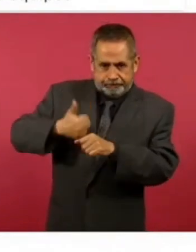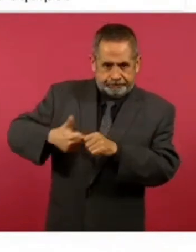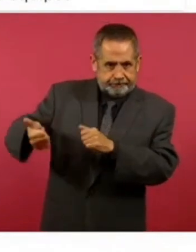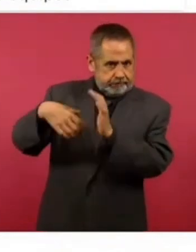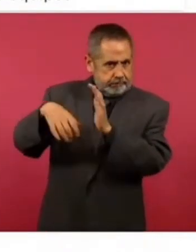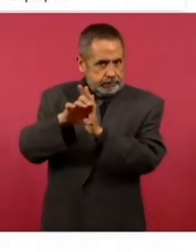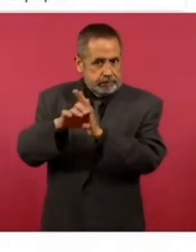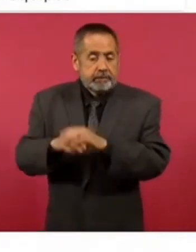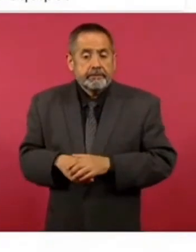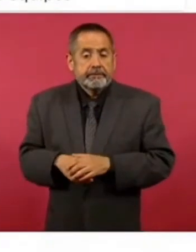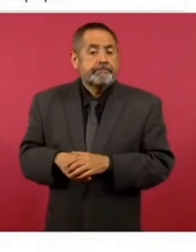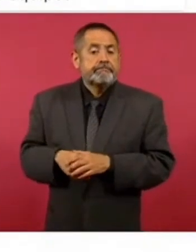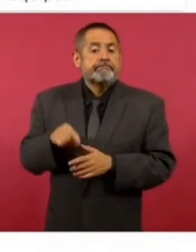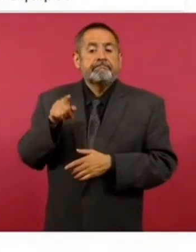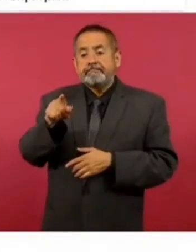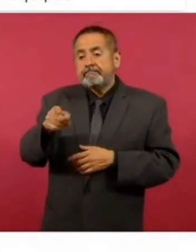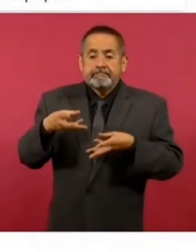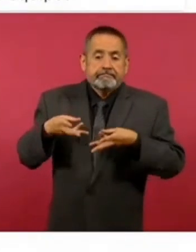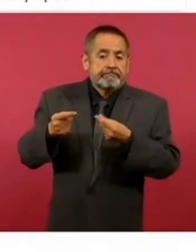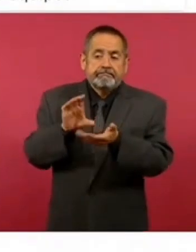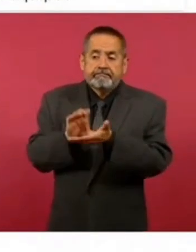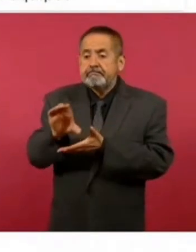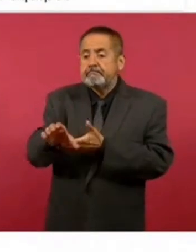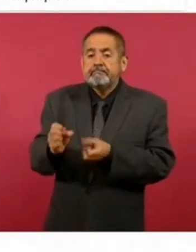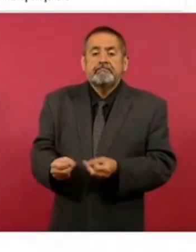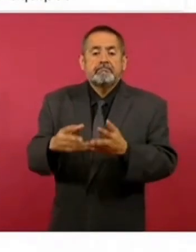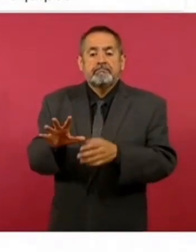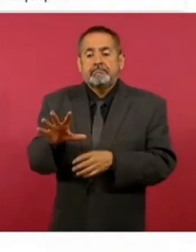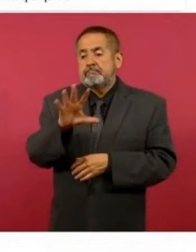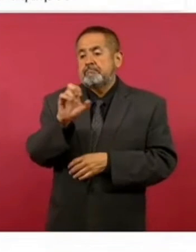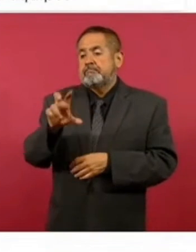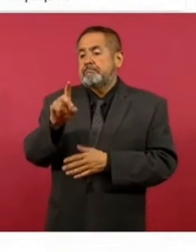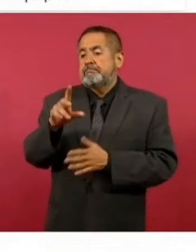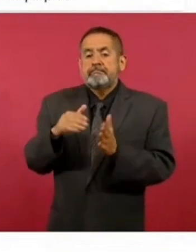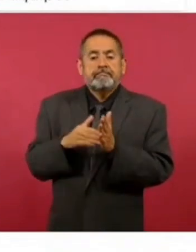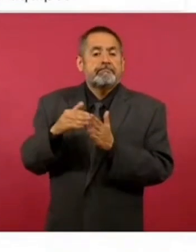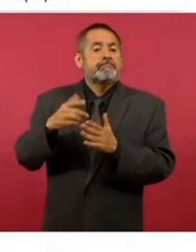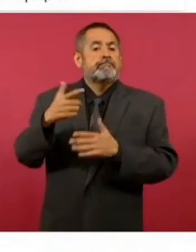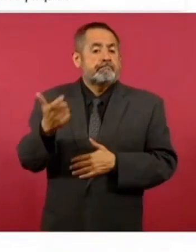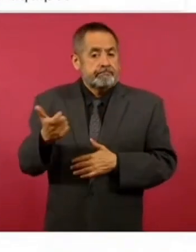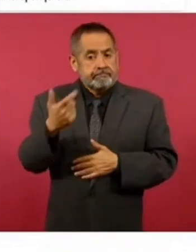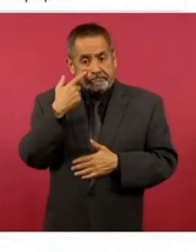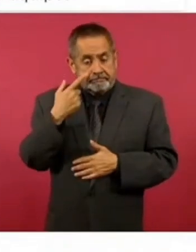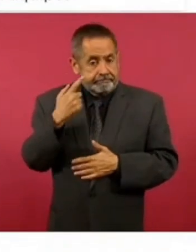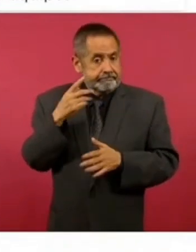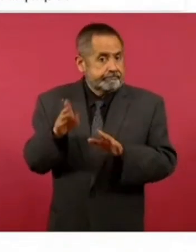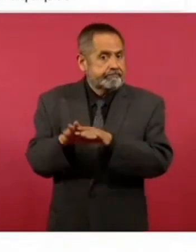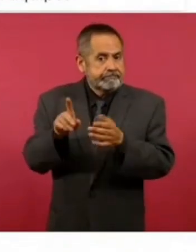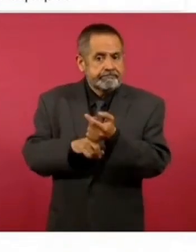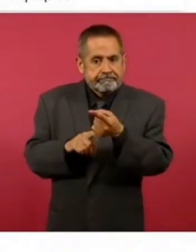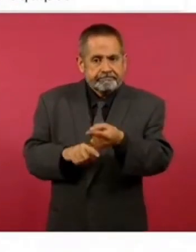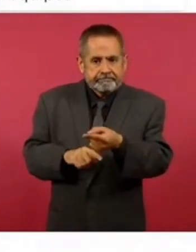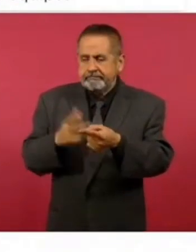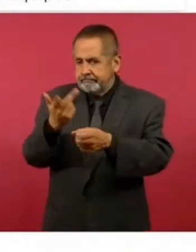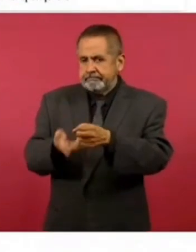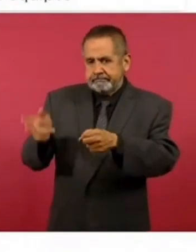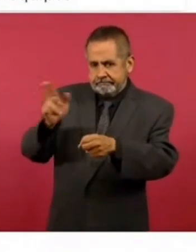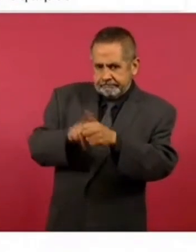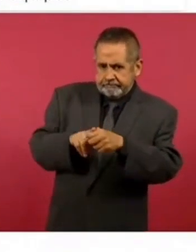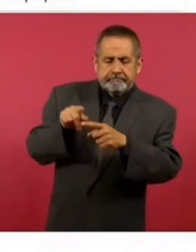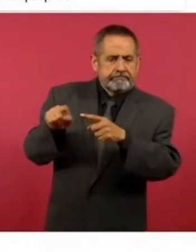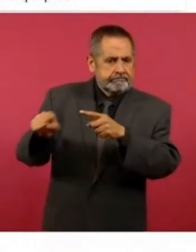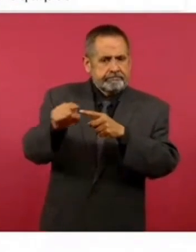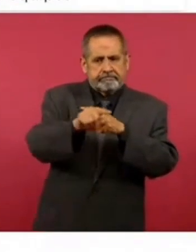La inversión en el segundo nivel de atención ha sido de 530 millones de pesos, es decir, la inversión solamente en los hospitales, tanto